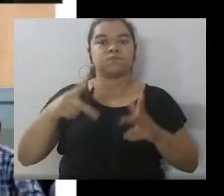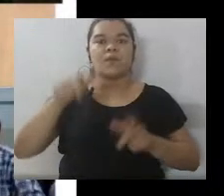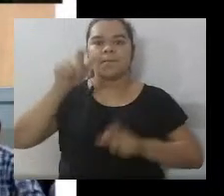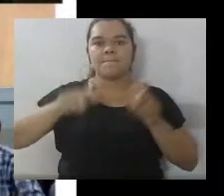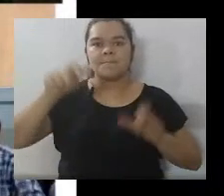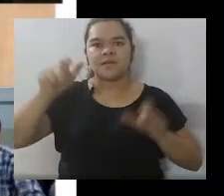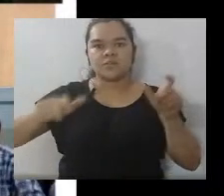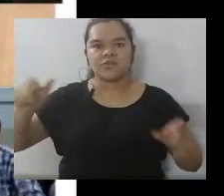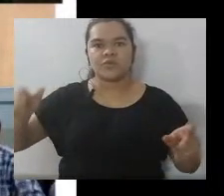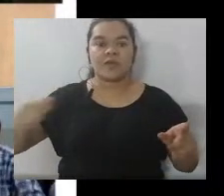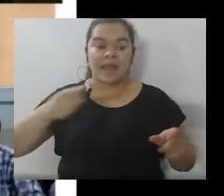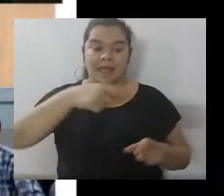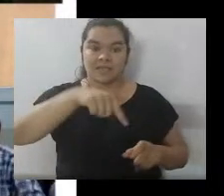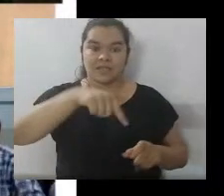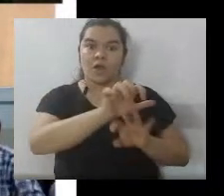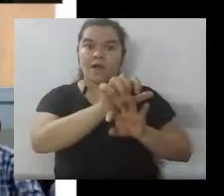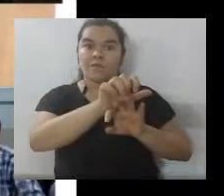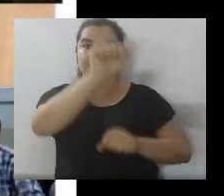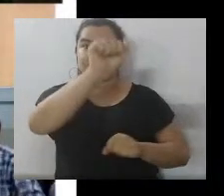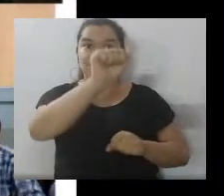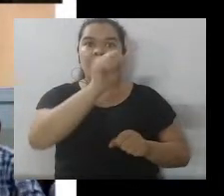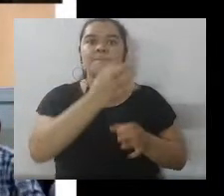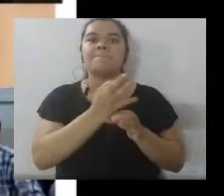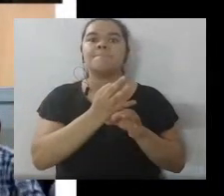desarrollado sus empresas